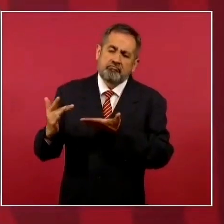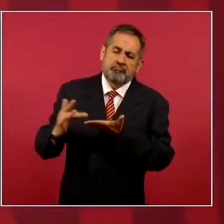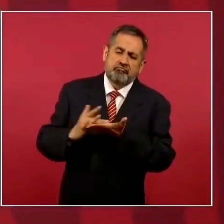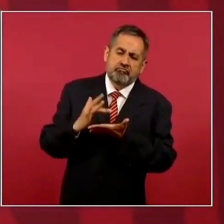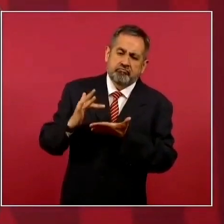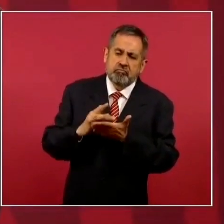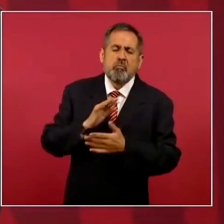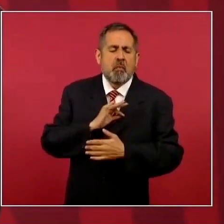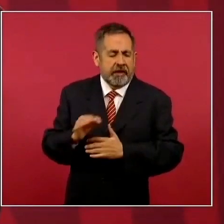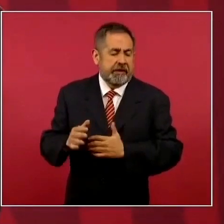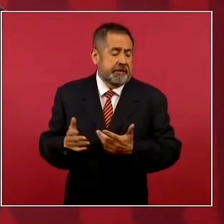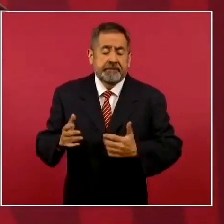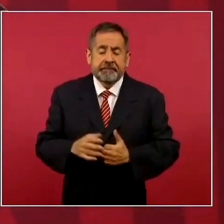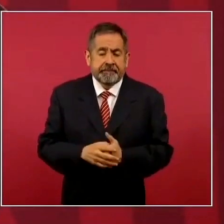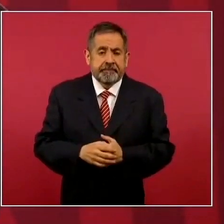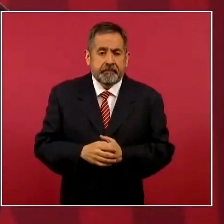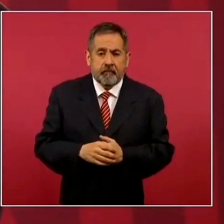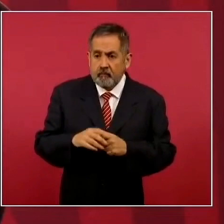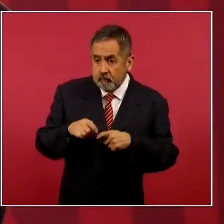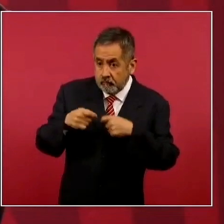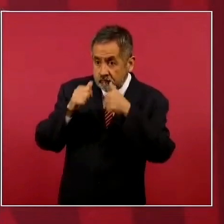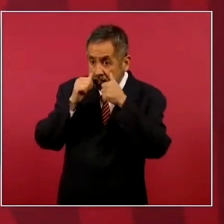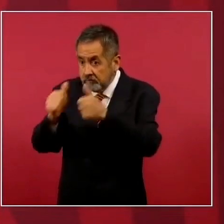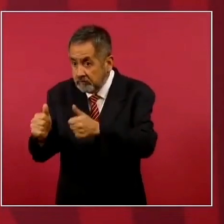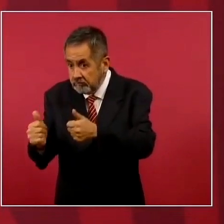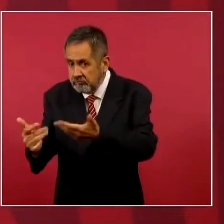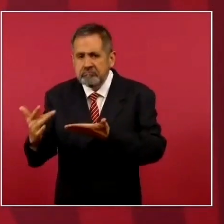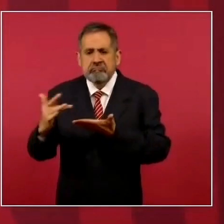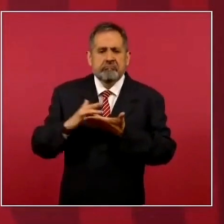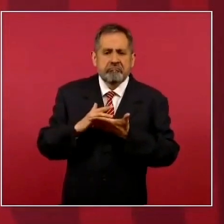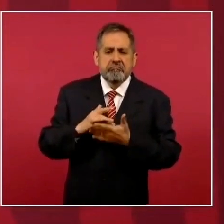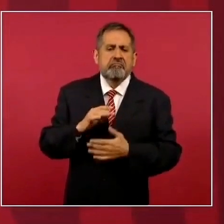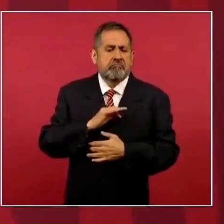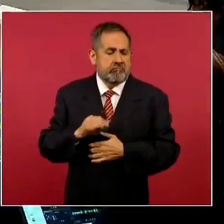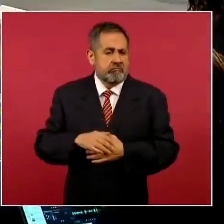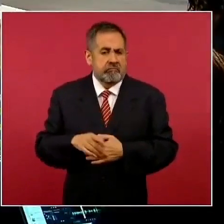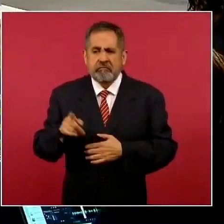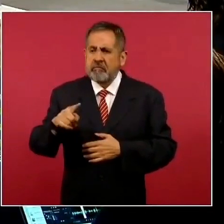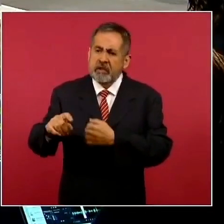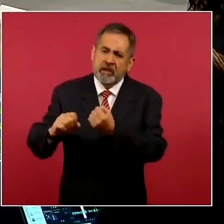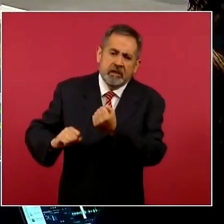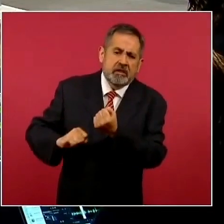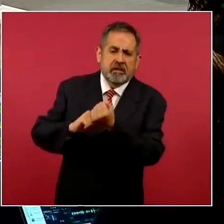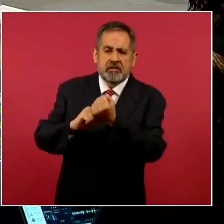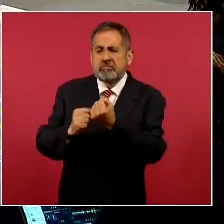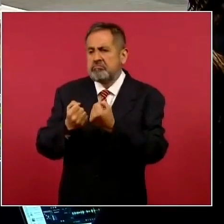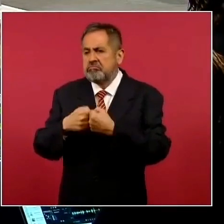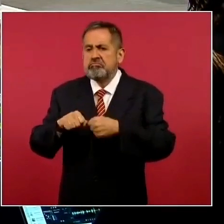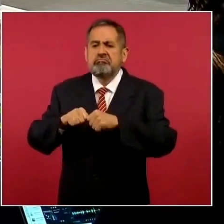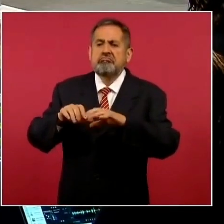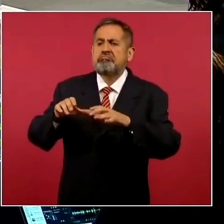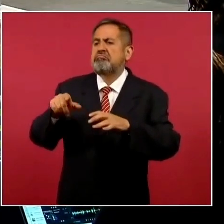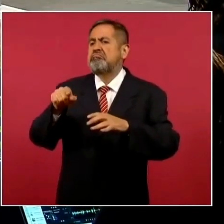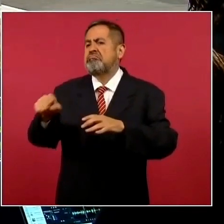con el pueblo, se tiene siempre una base social